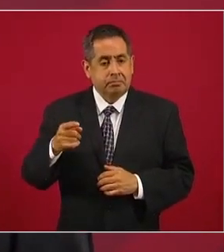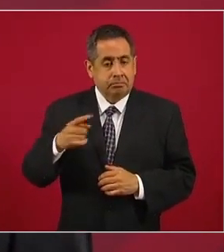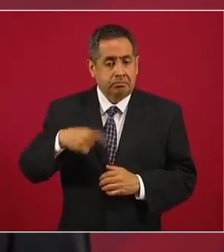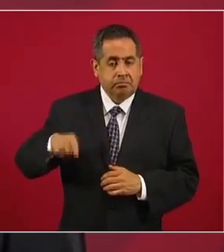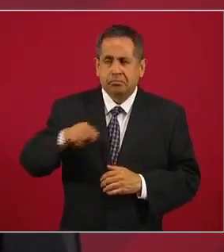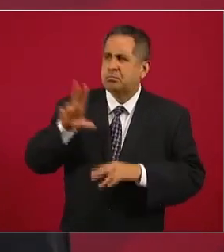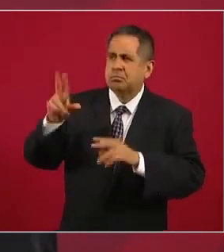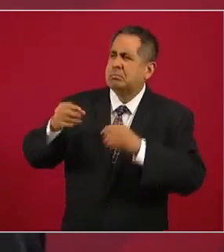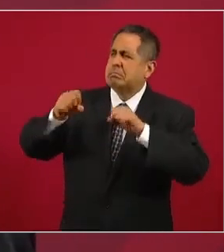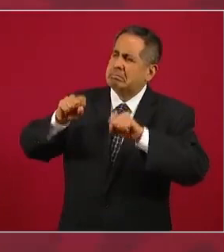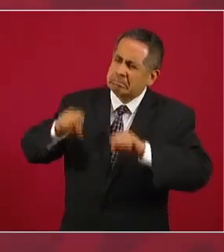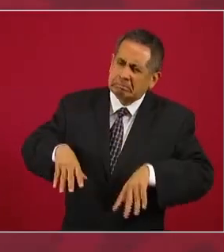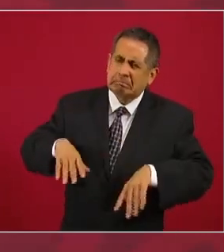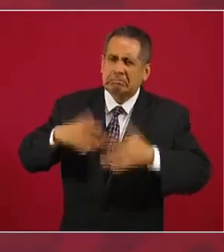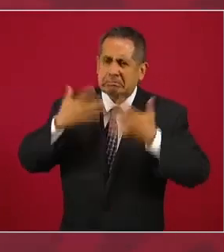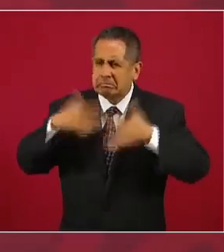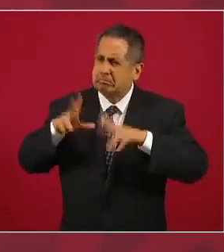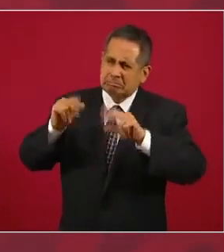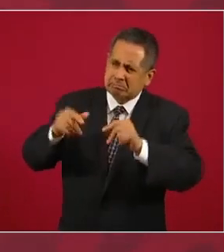Ceda